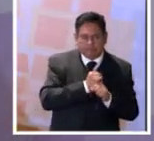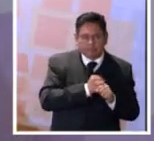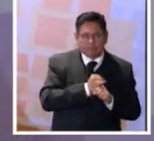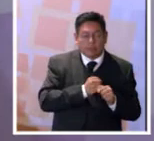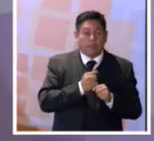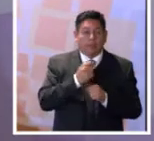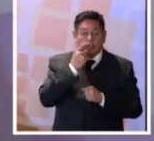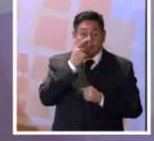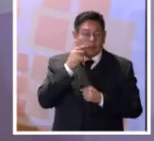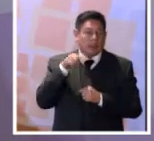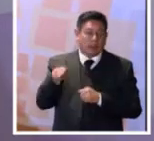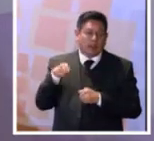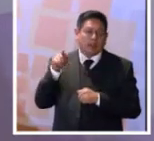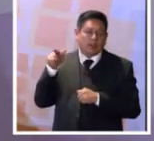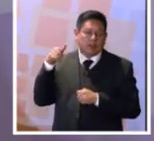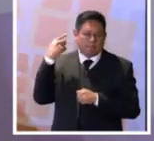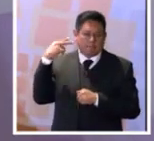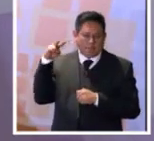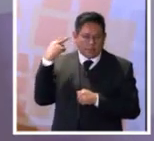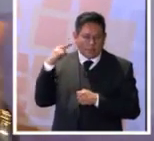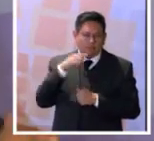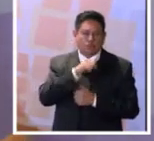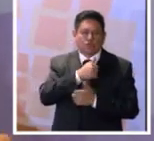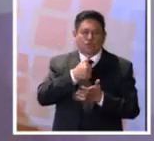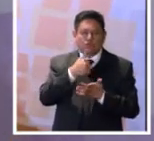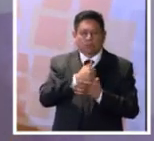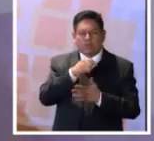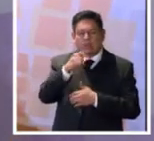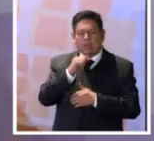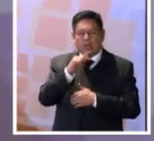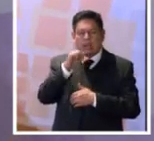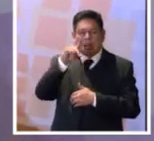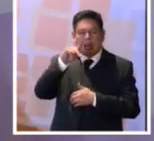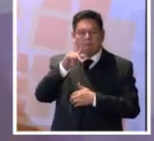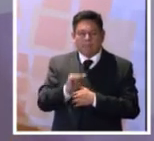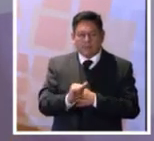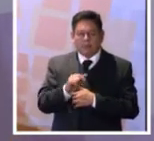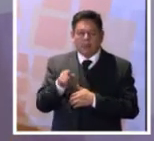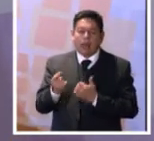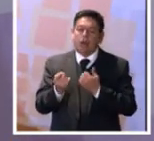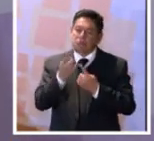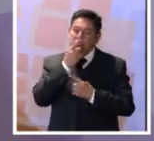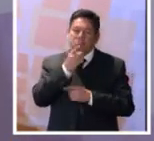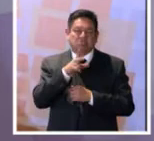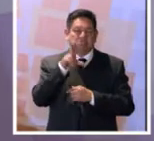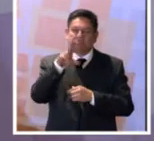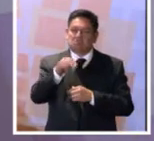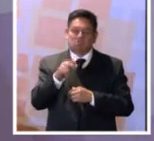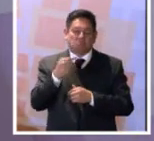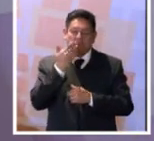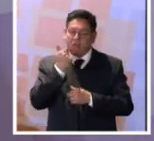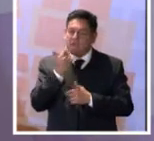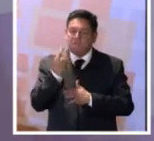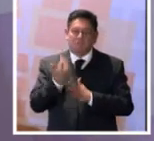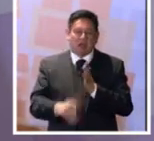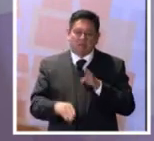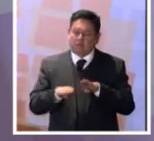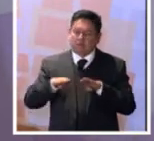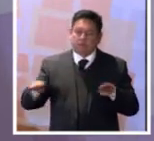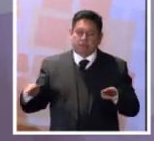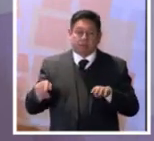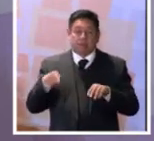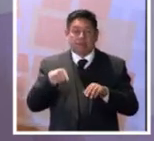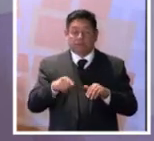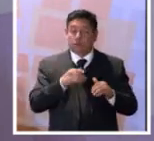Sala Regional Jalapa con los señores magistrados, fue llevado ya a la Sala Superior y bueno, les quiero decir que en el caso de Veracruz, la